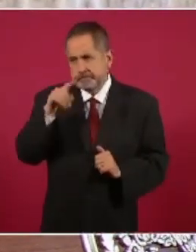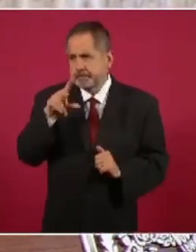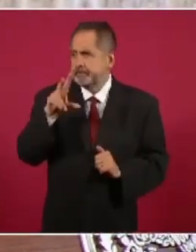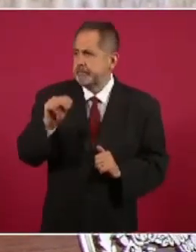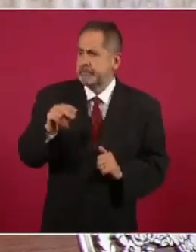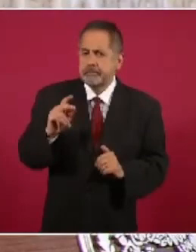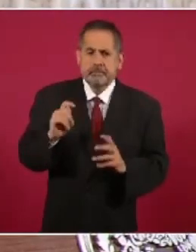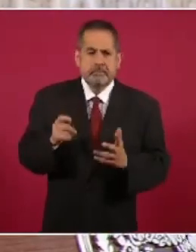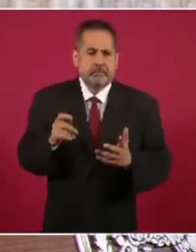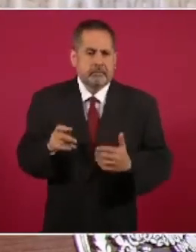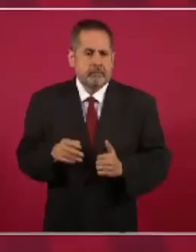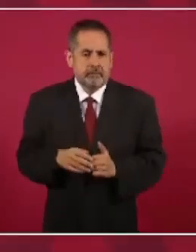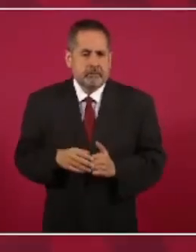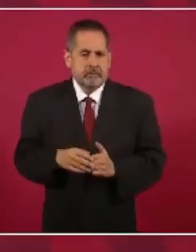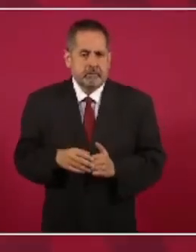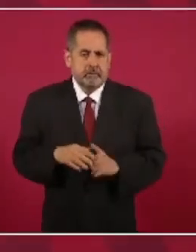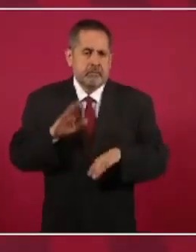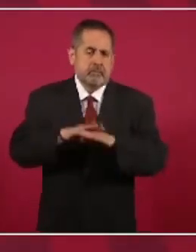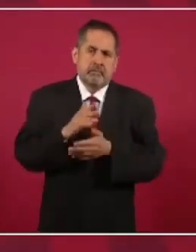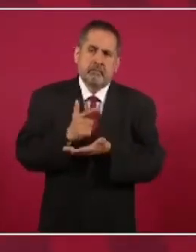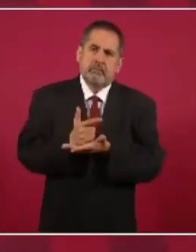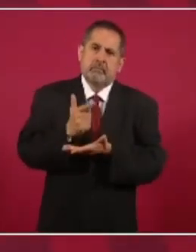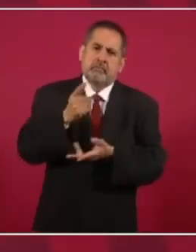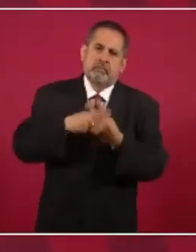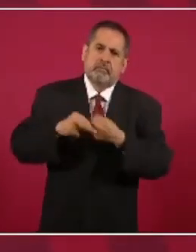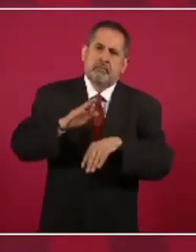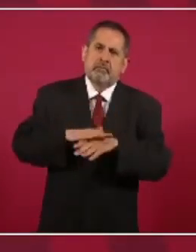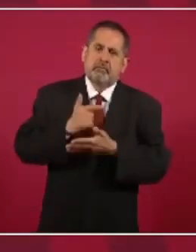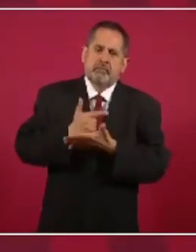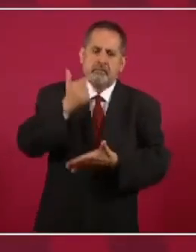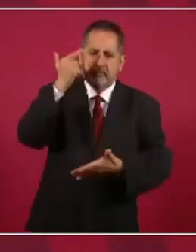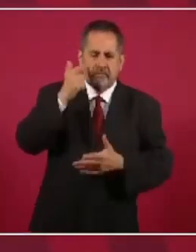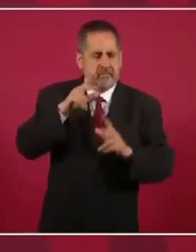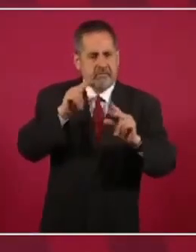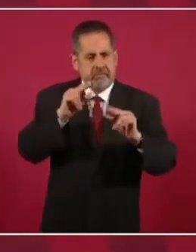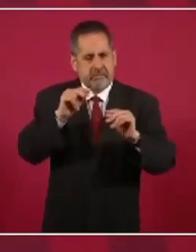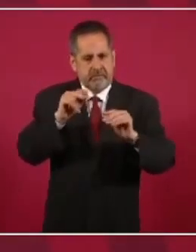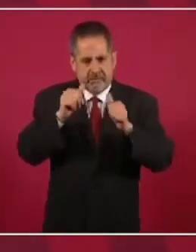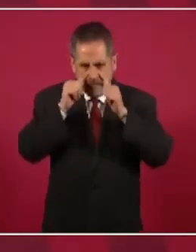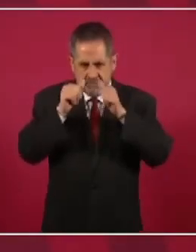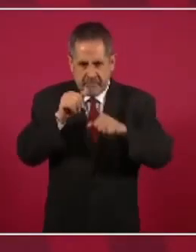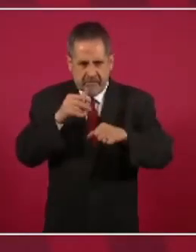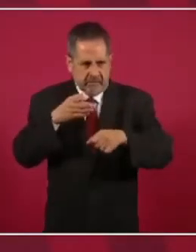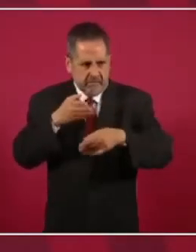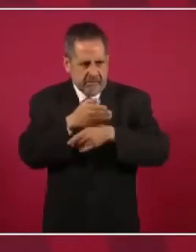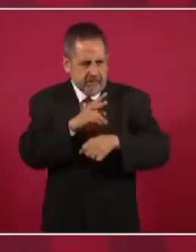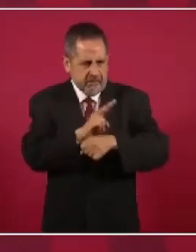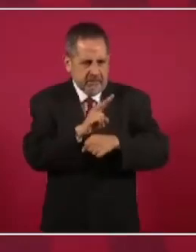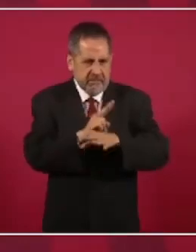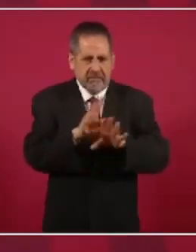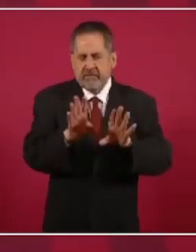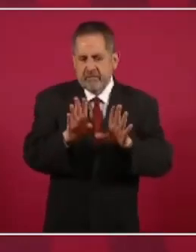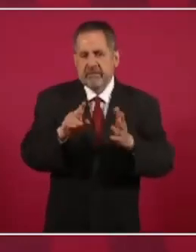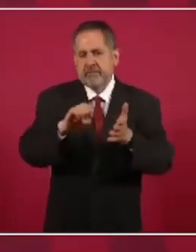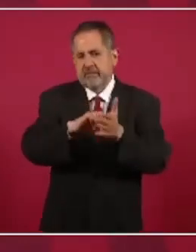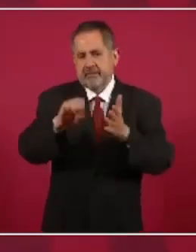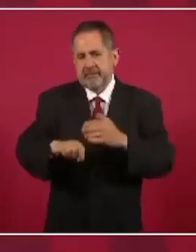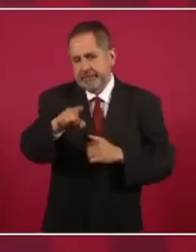se agraven los asuntos que tienen que ver con el Poder Judicial. Por ejemplo,